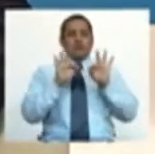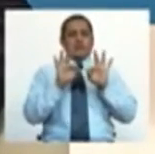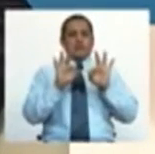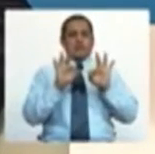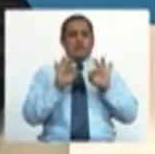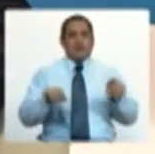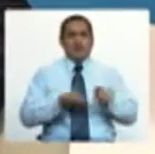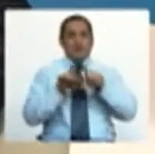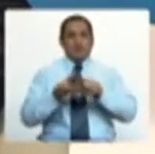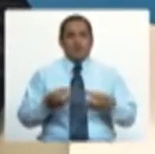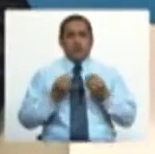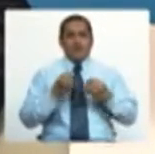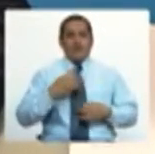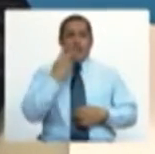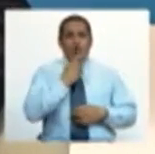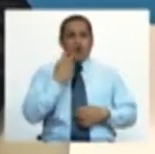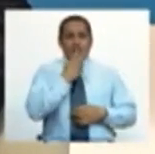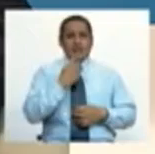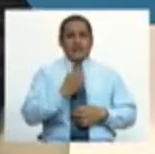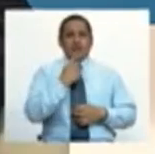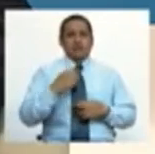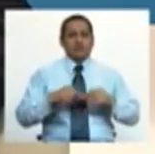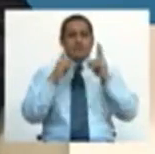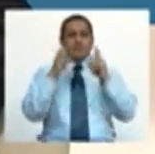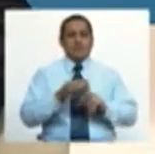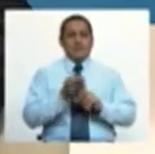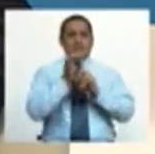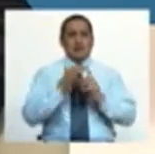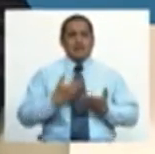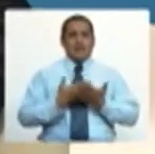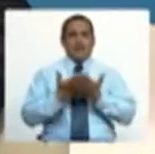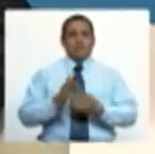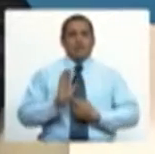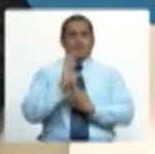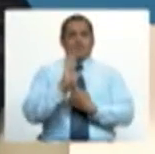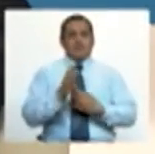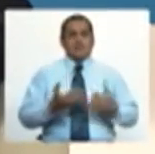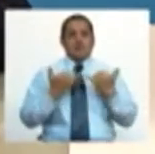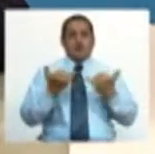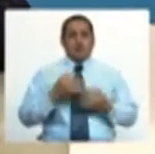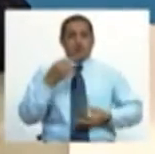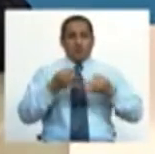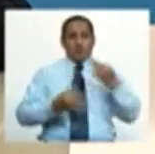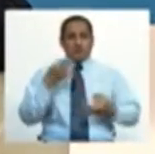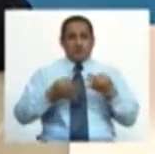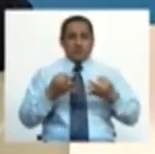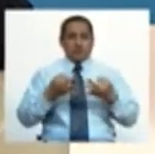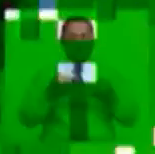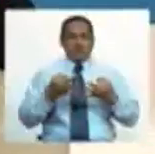¿no? Sobre todo porque la oralidad es un elemento fundamental de la actuación probatoria. Y en la audiencia